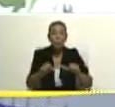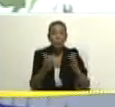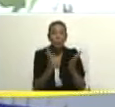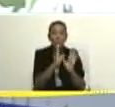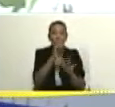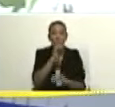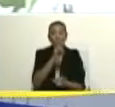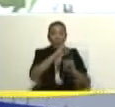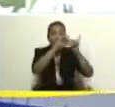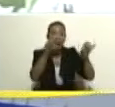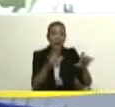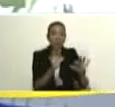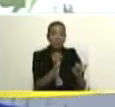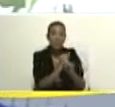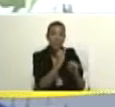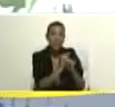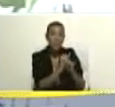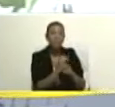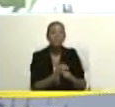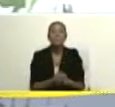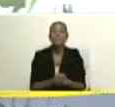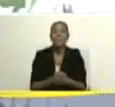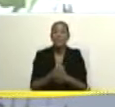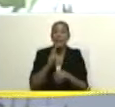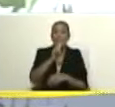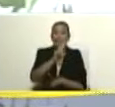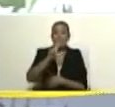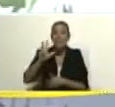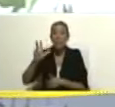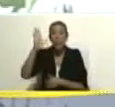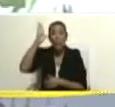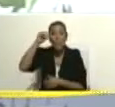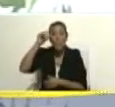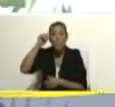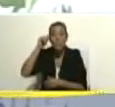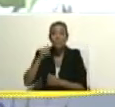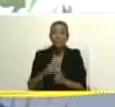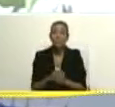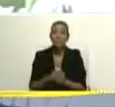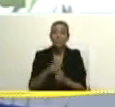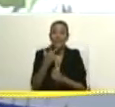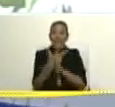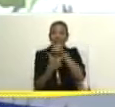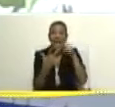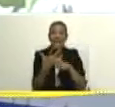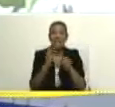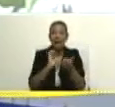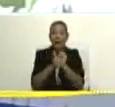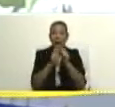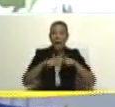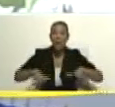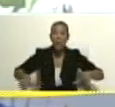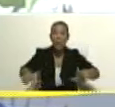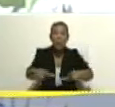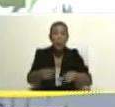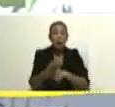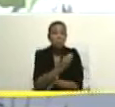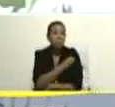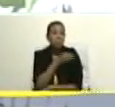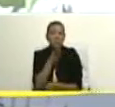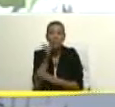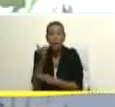Bolivariano de Informática y Telemática, 32 sanitarios, 3 canchas deportivas, no me llamaron a la